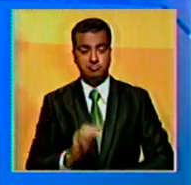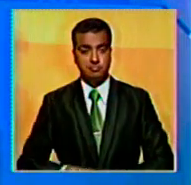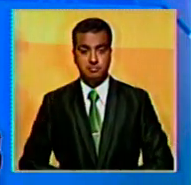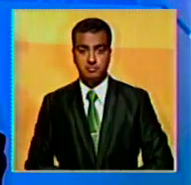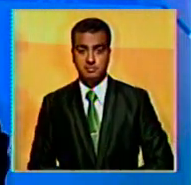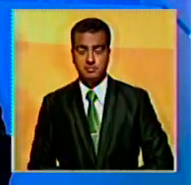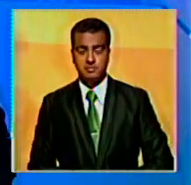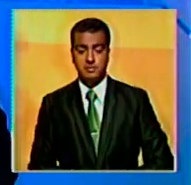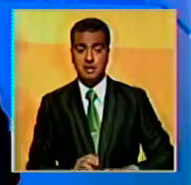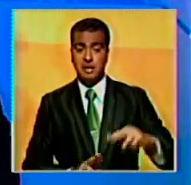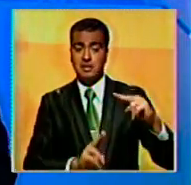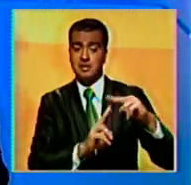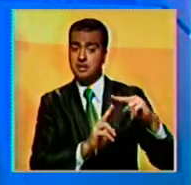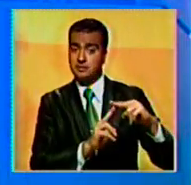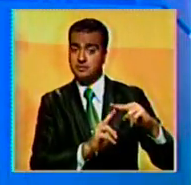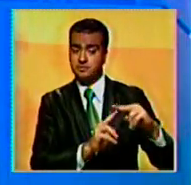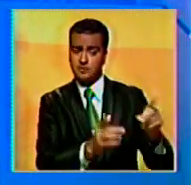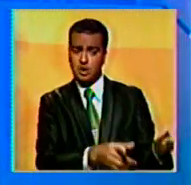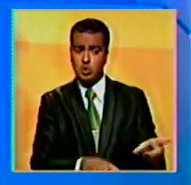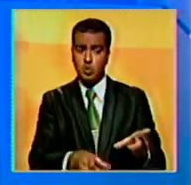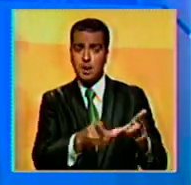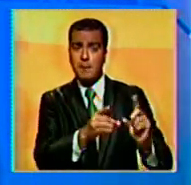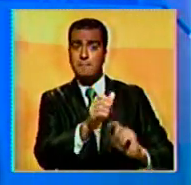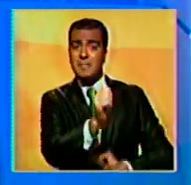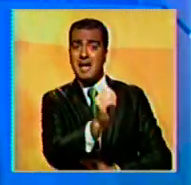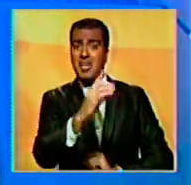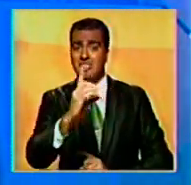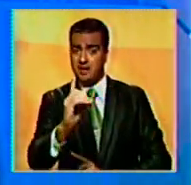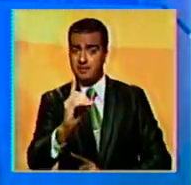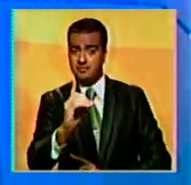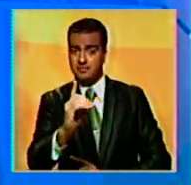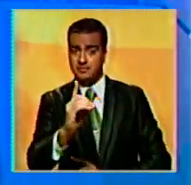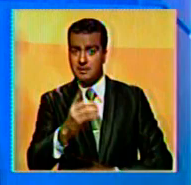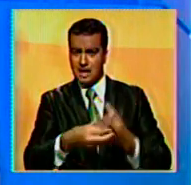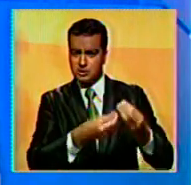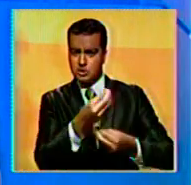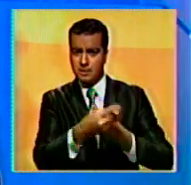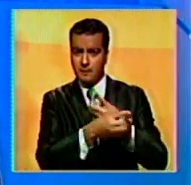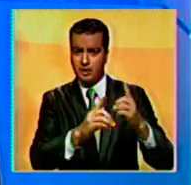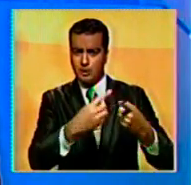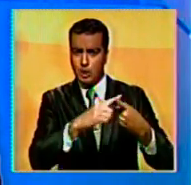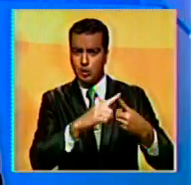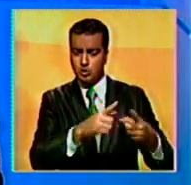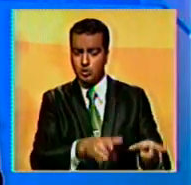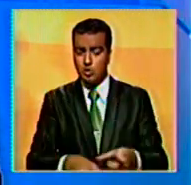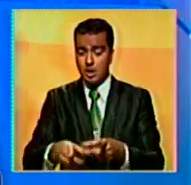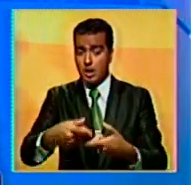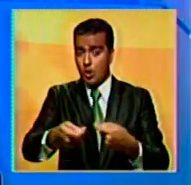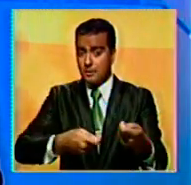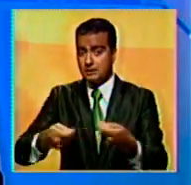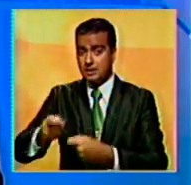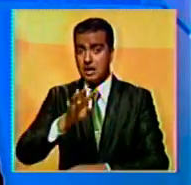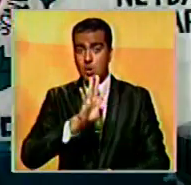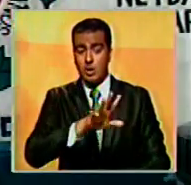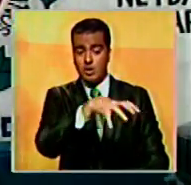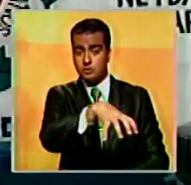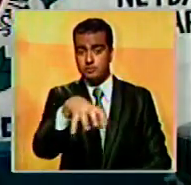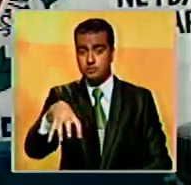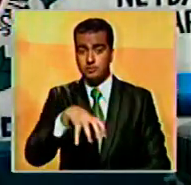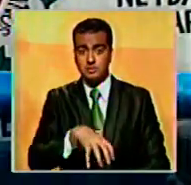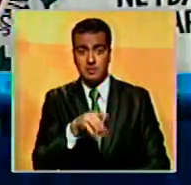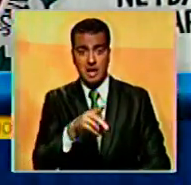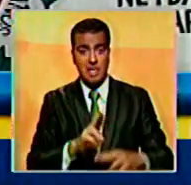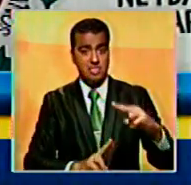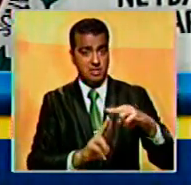en tachera fue atacada la sede Regional de acción democrática así como varios establecimientos comerciales en cuatro municipios del estado varios